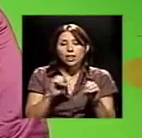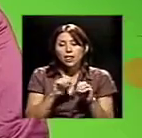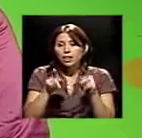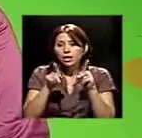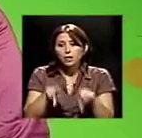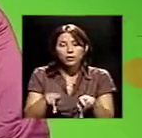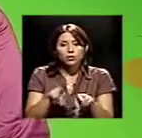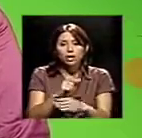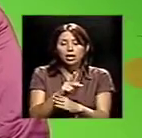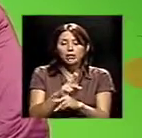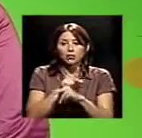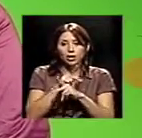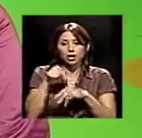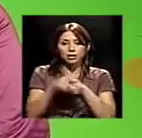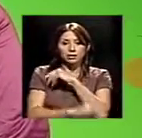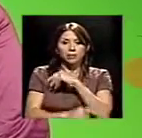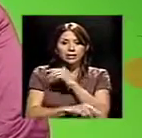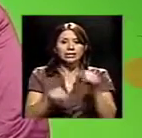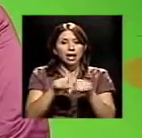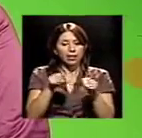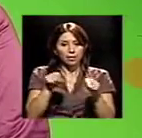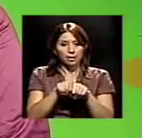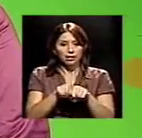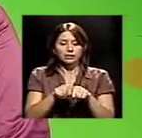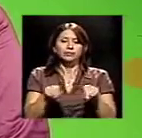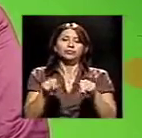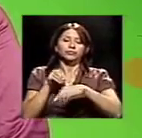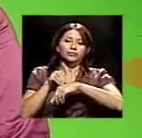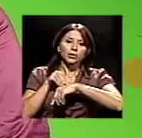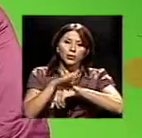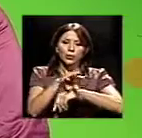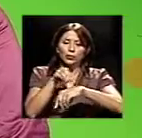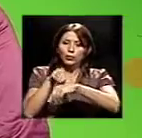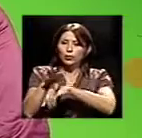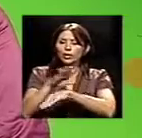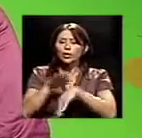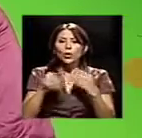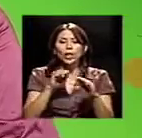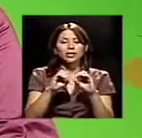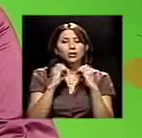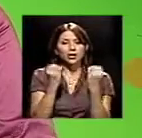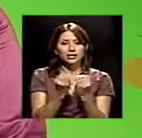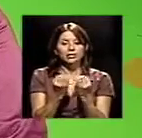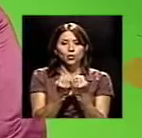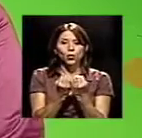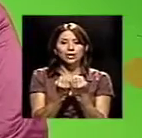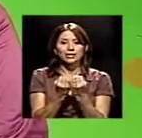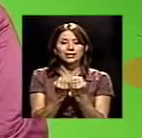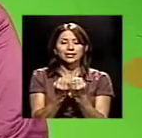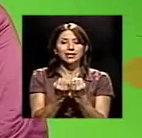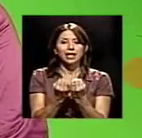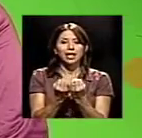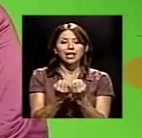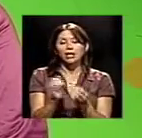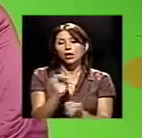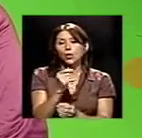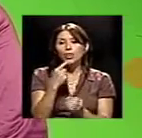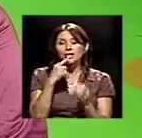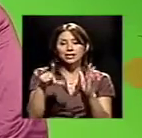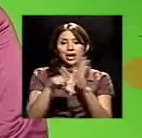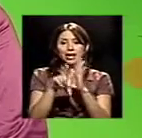les dé protección en este país. Además, se ve impactada todas las organizaciones que por lo que nos dice la